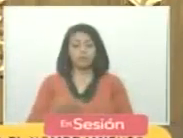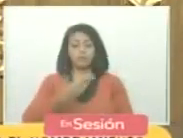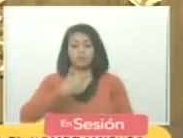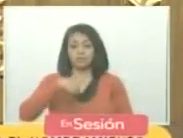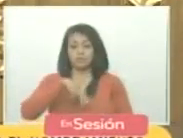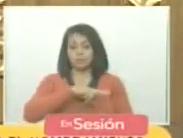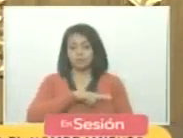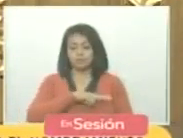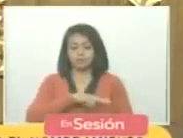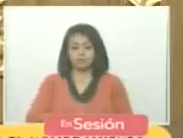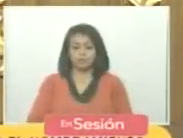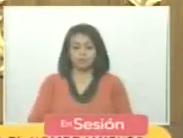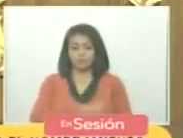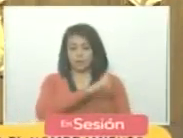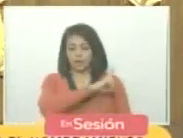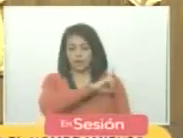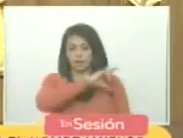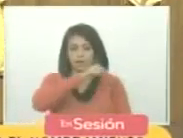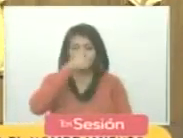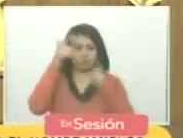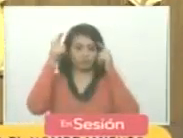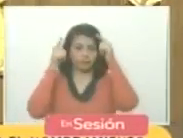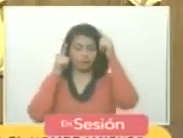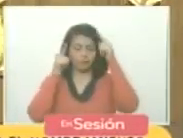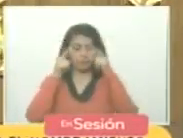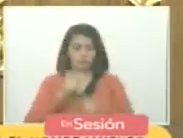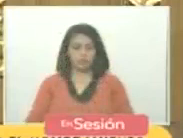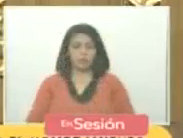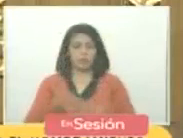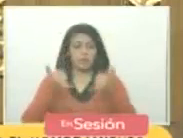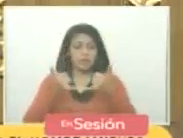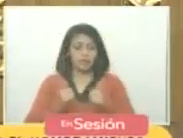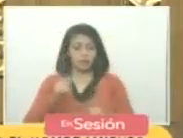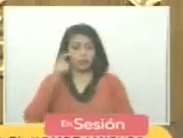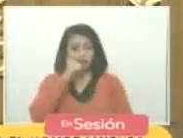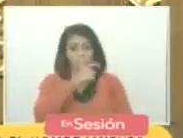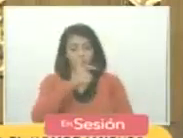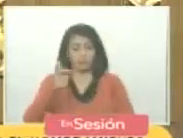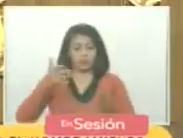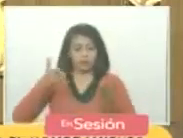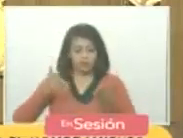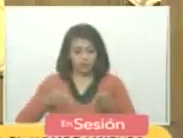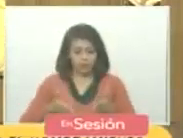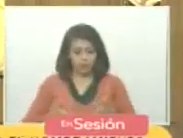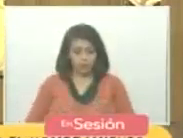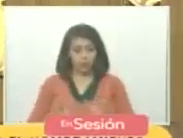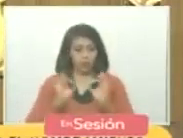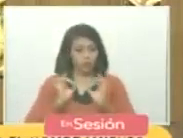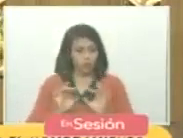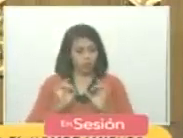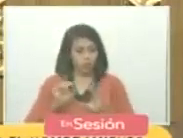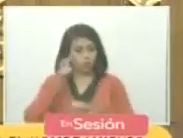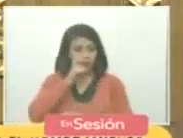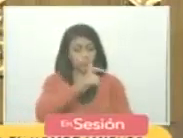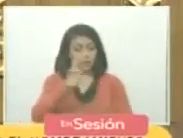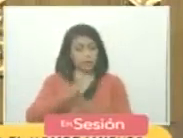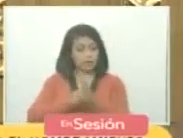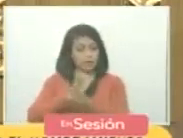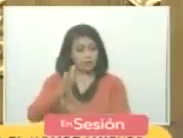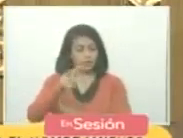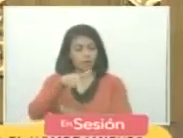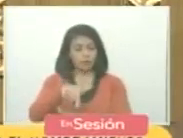nuestro comandante Chávez, hijo del pueblo, que nació del dolor del pueblo, siguiendo la